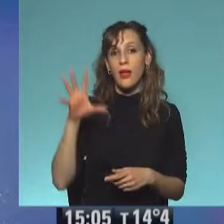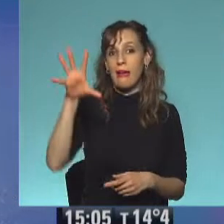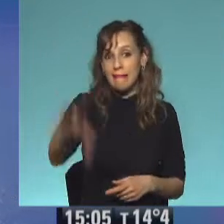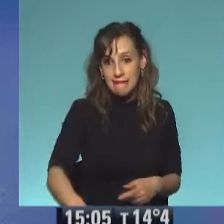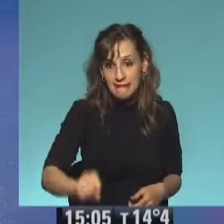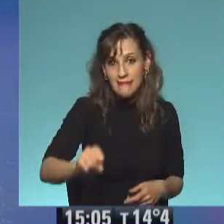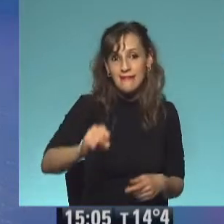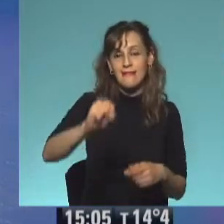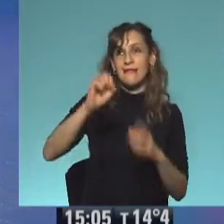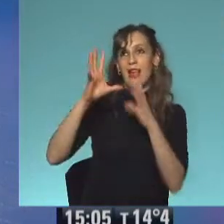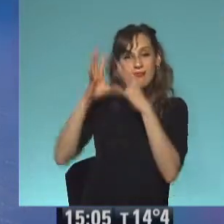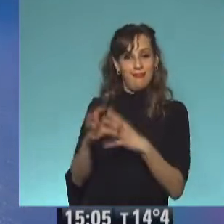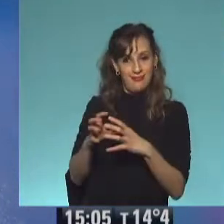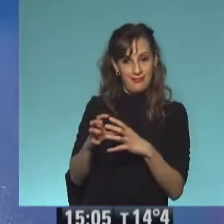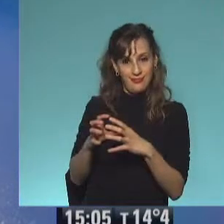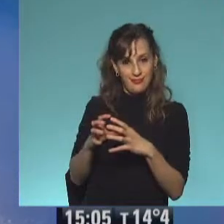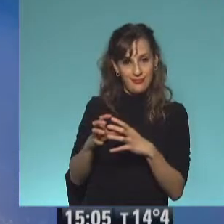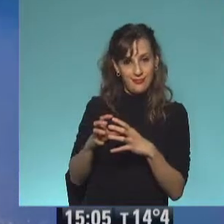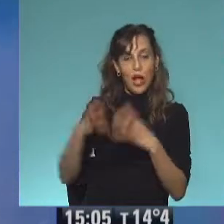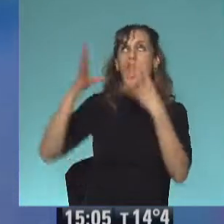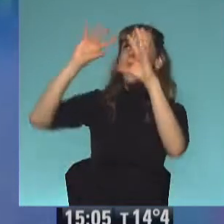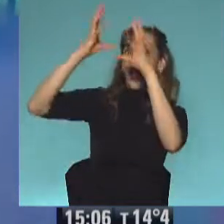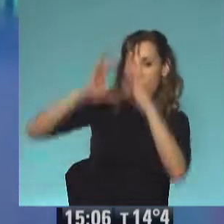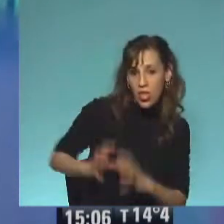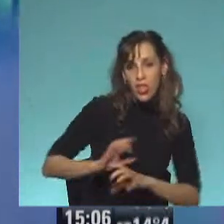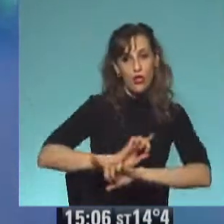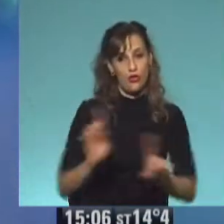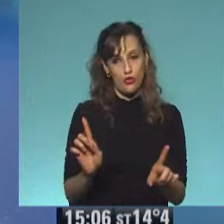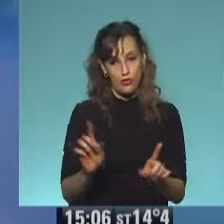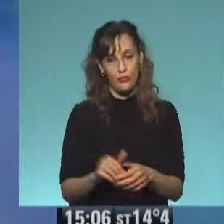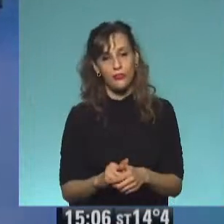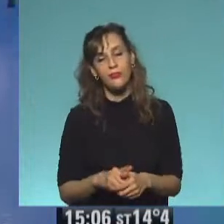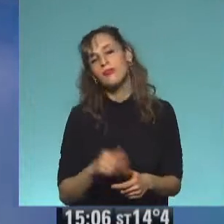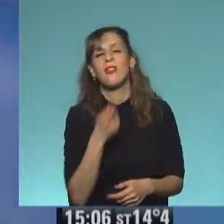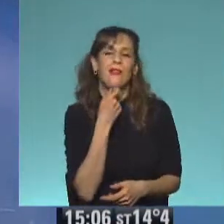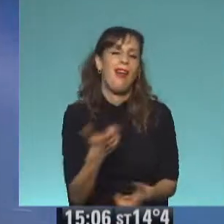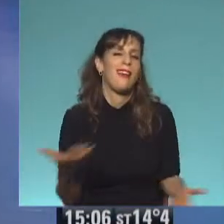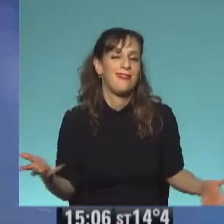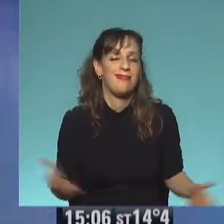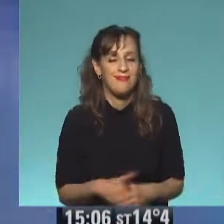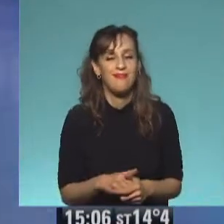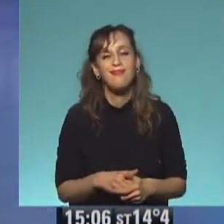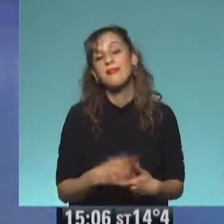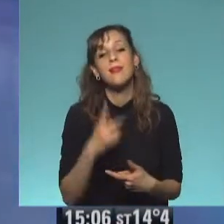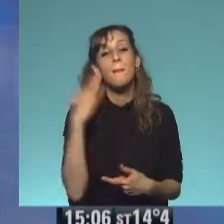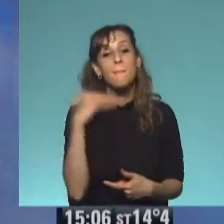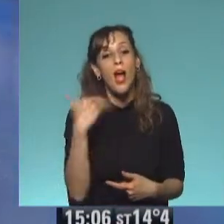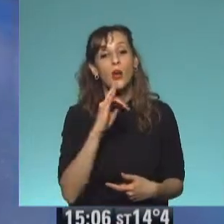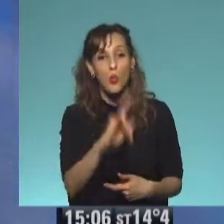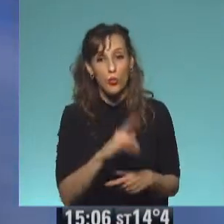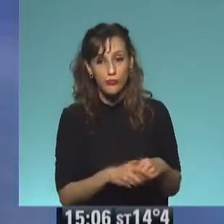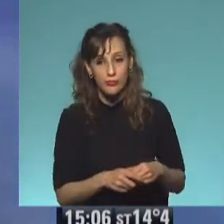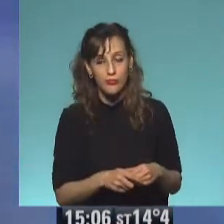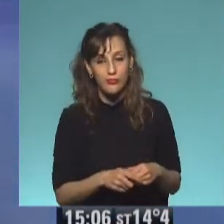y tengo que trabajar antes y después vamos a empezar a pagar entonces